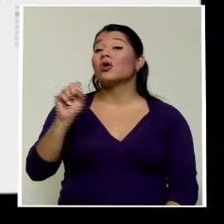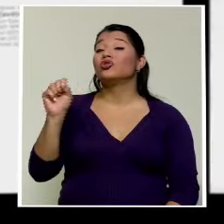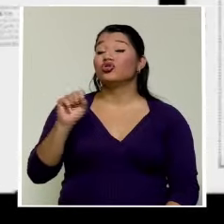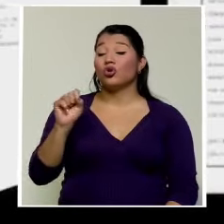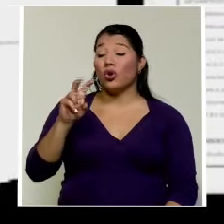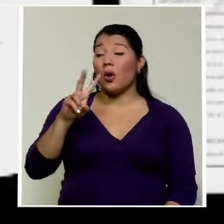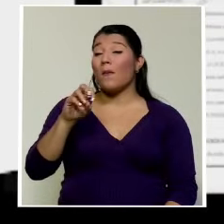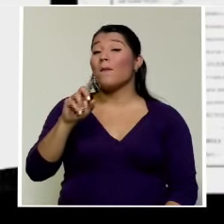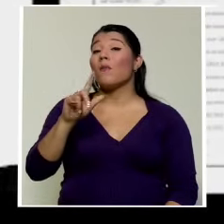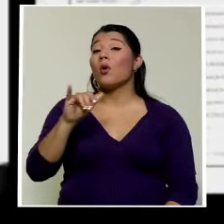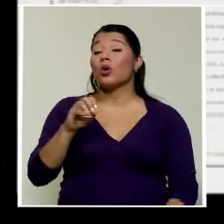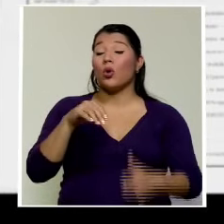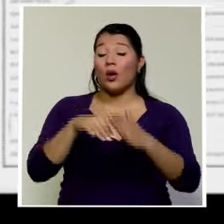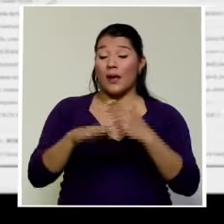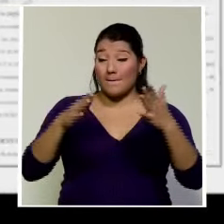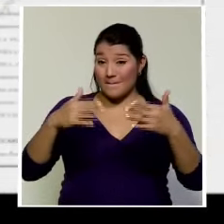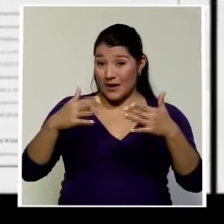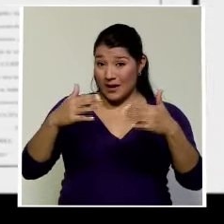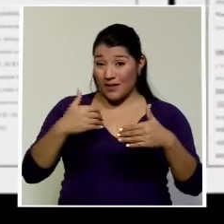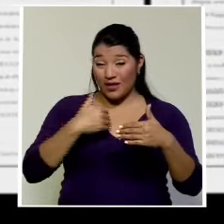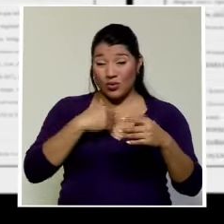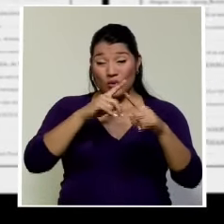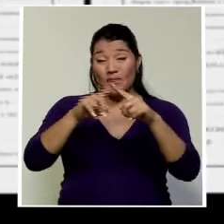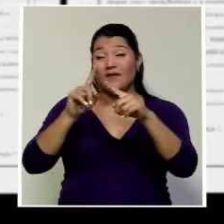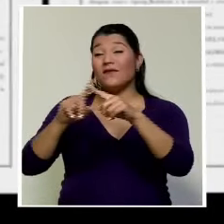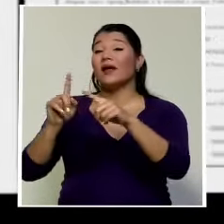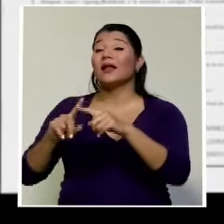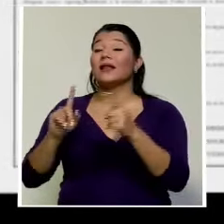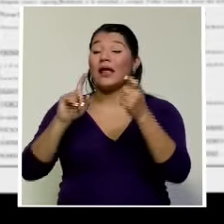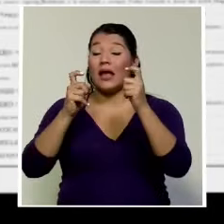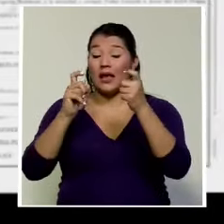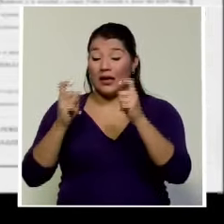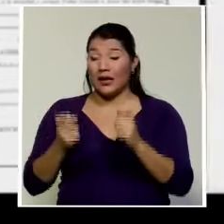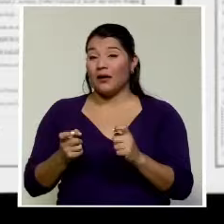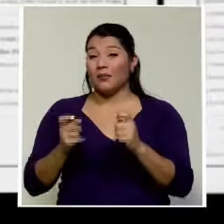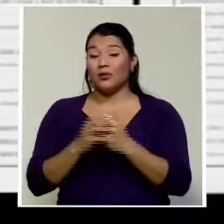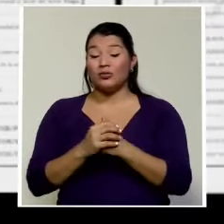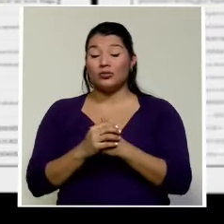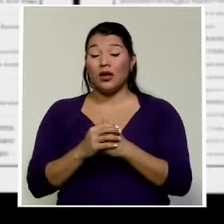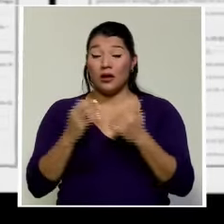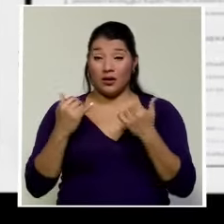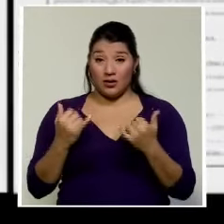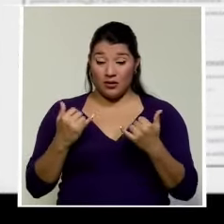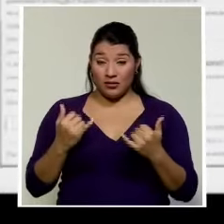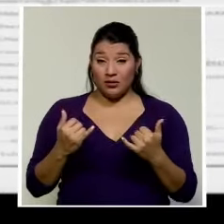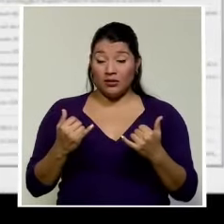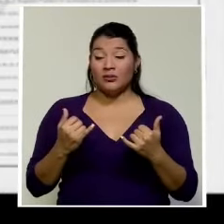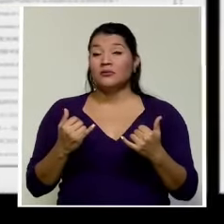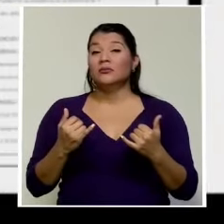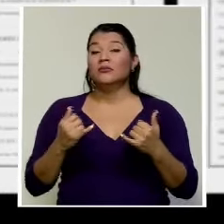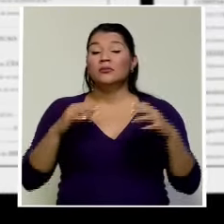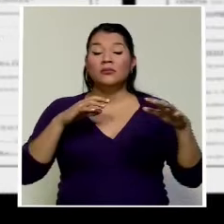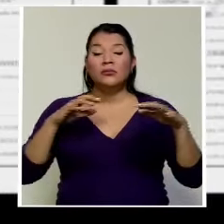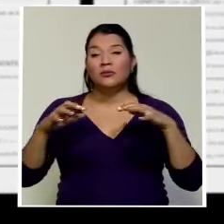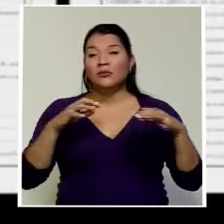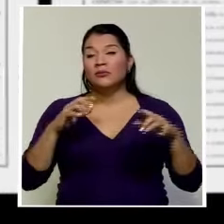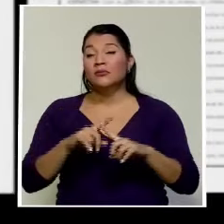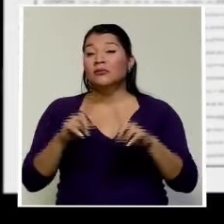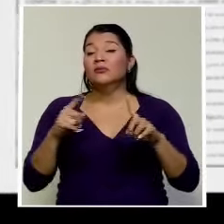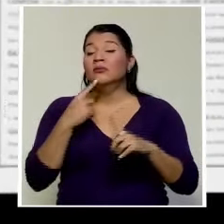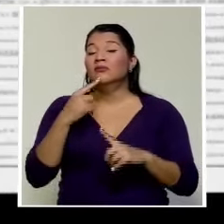ha tenido desde su creación diversos cambios en su conformación societaria. En la actualidad está activa, pero según